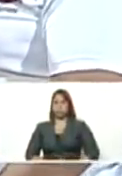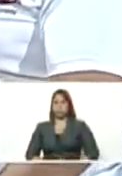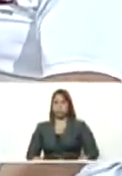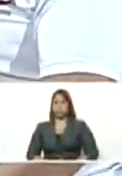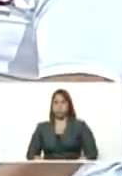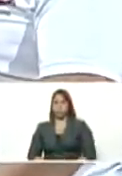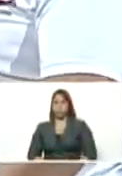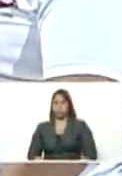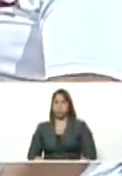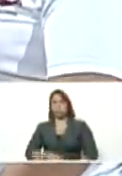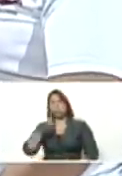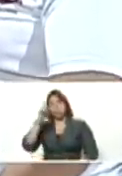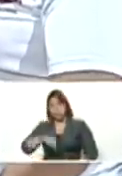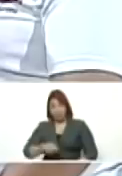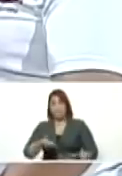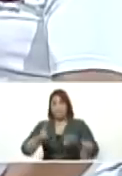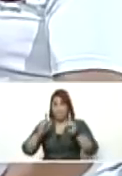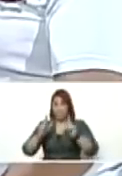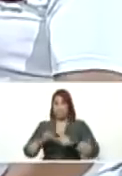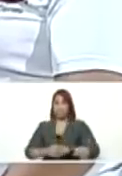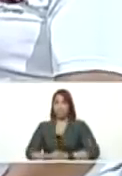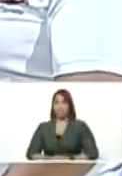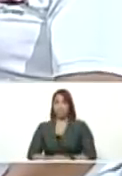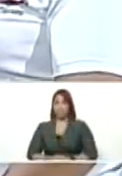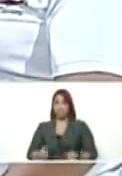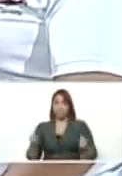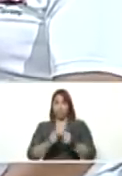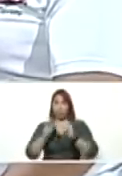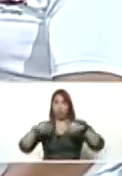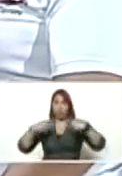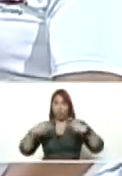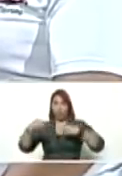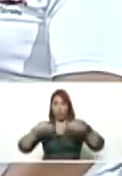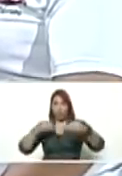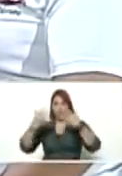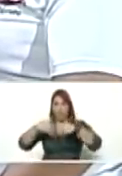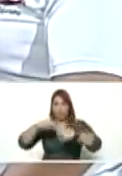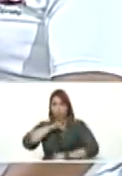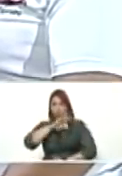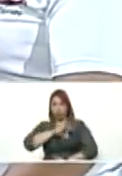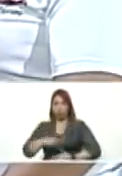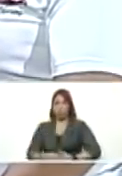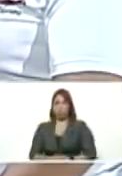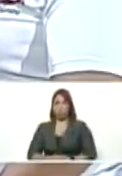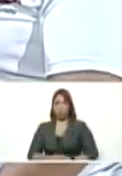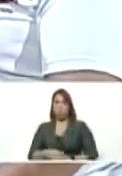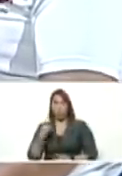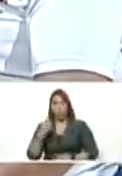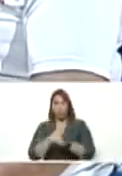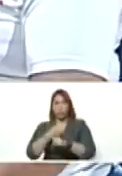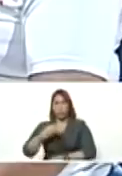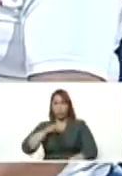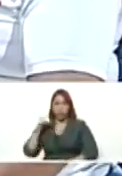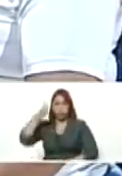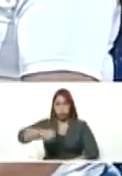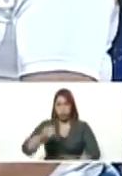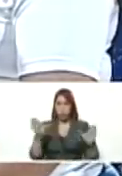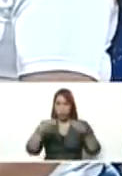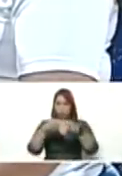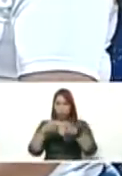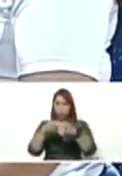Y también es posible con el nuevo modelo empresarial socialista, un trabajo que venimos haciendo en